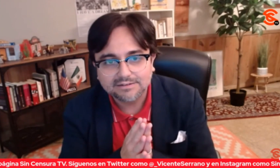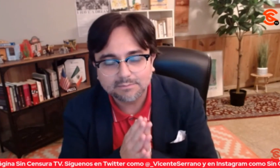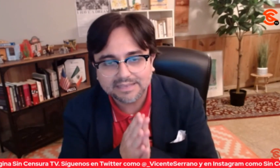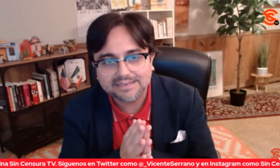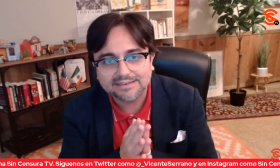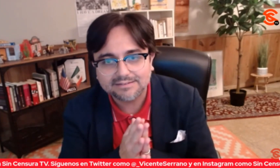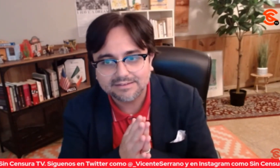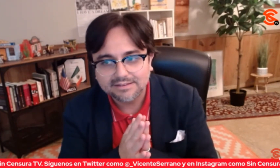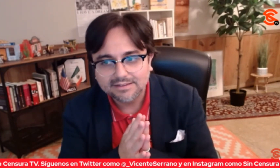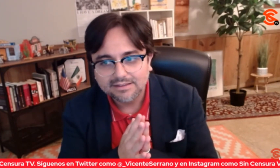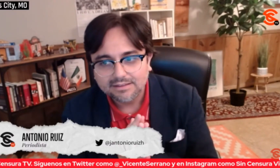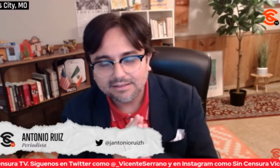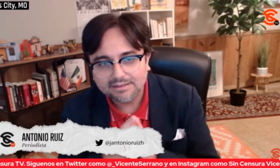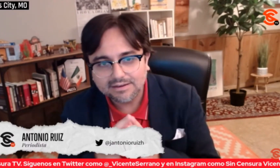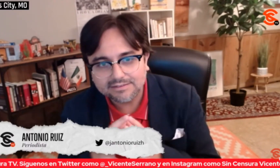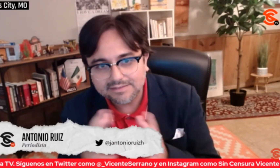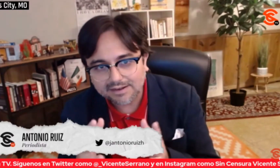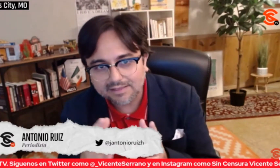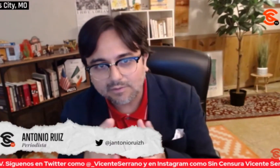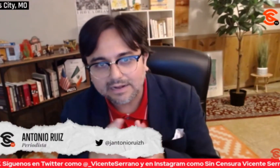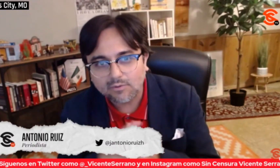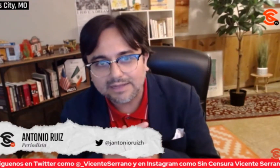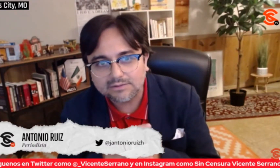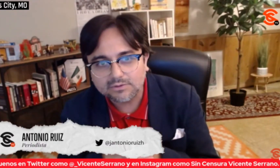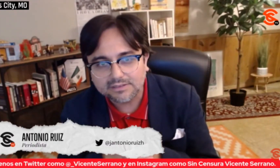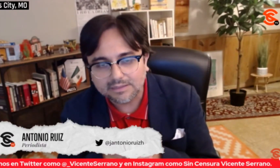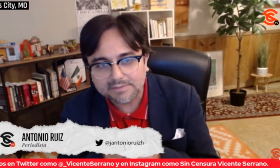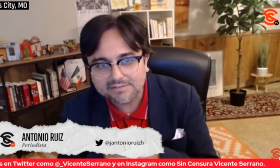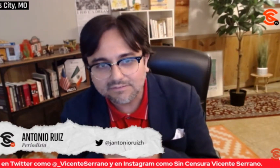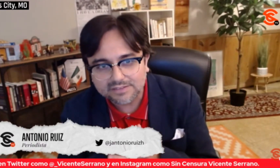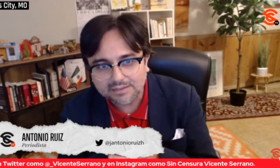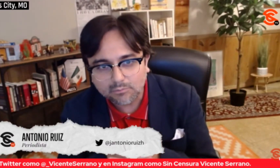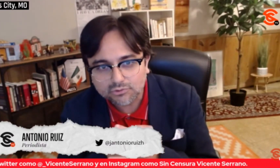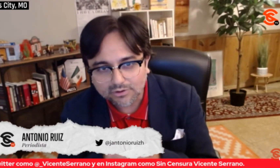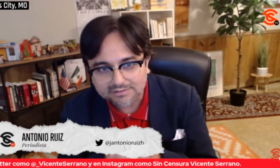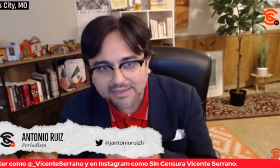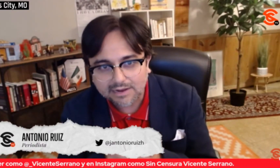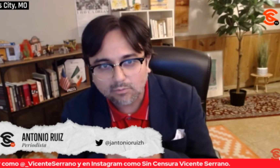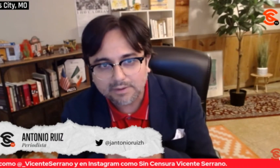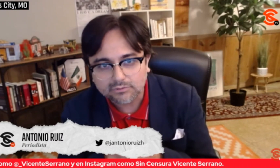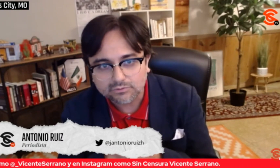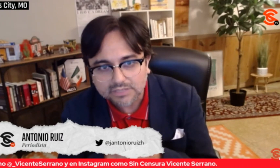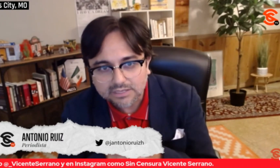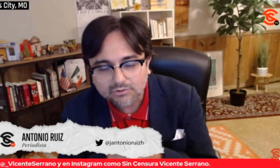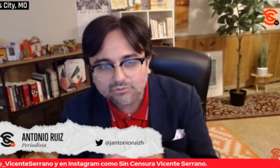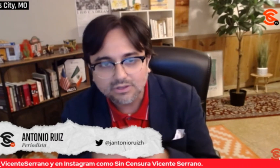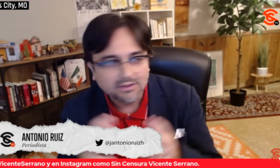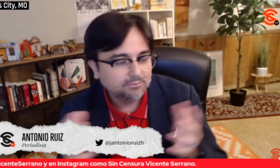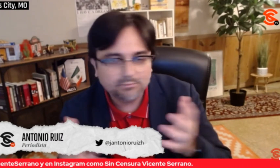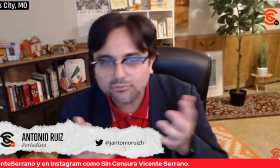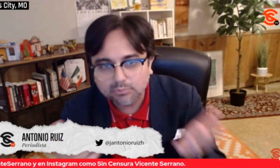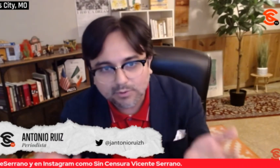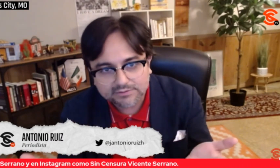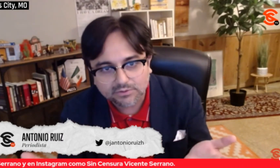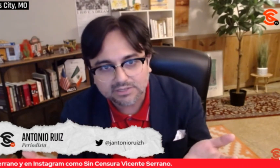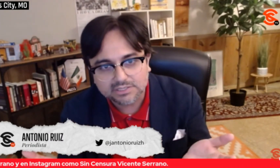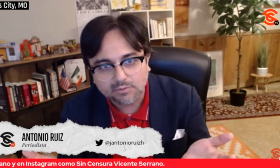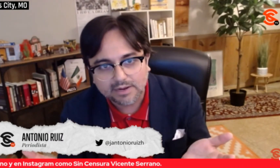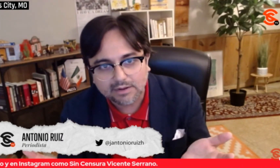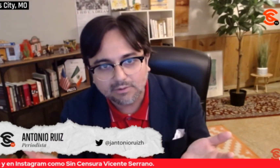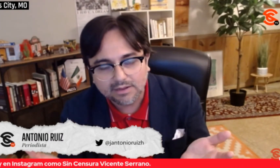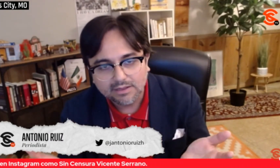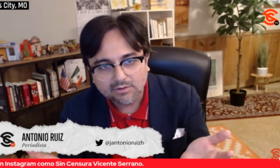fundamental. Imagínense, la Sierra de Guanajuato, que también se enfrenta a mucho rezago para sus niños, por supuesto